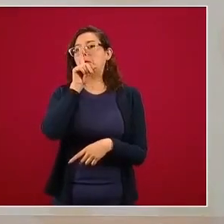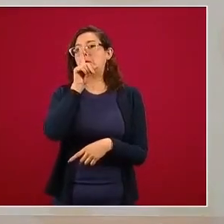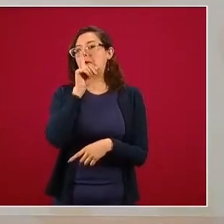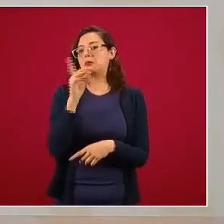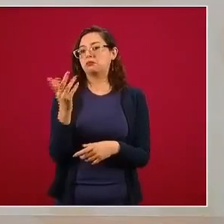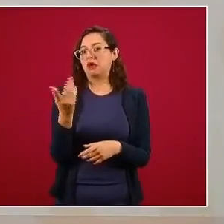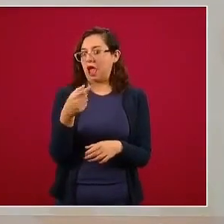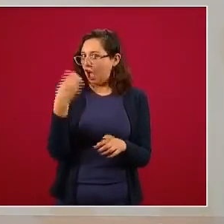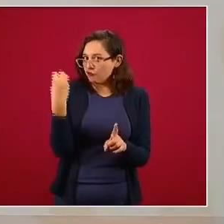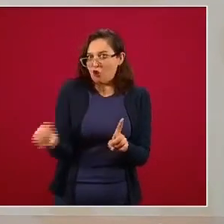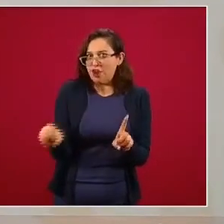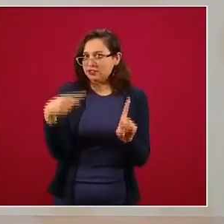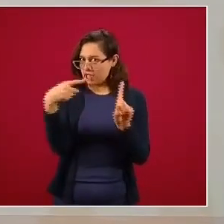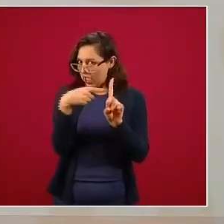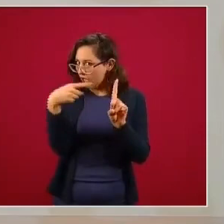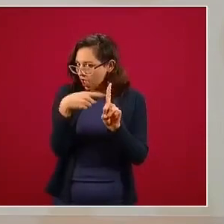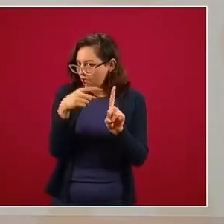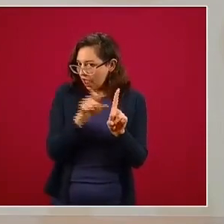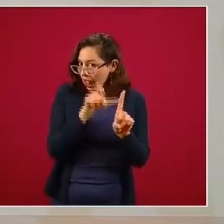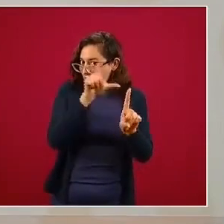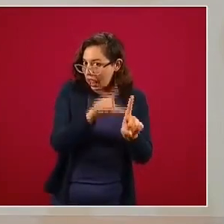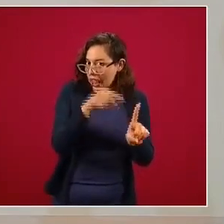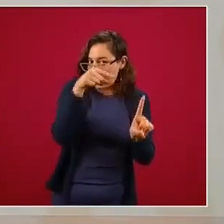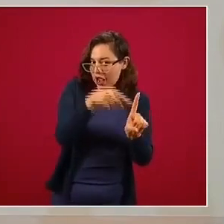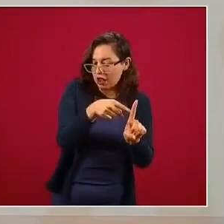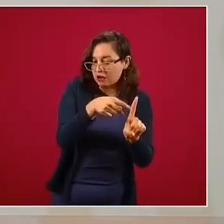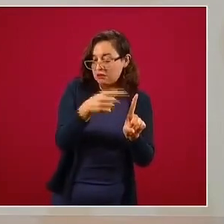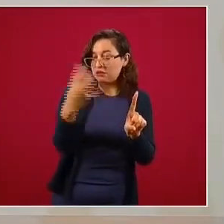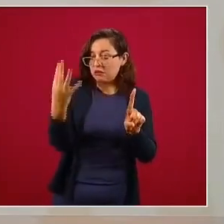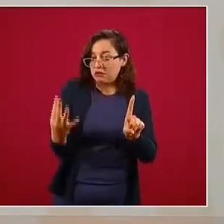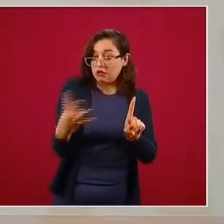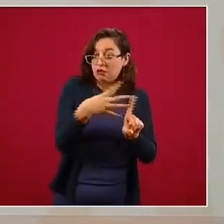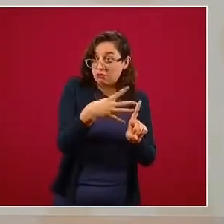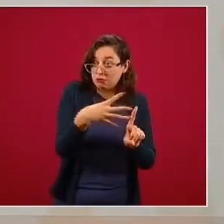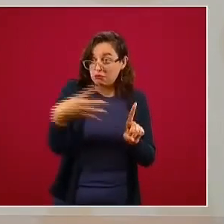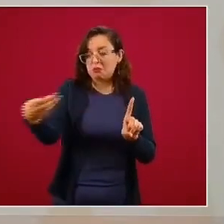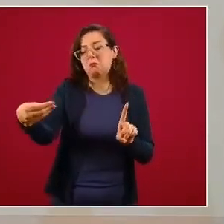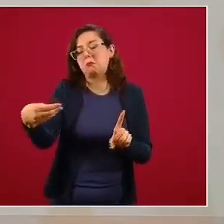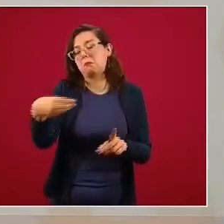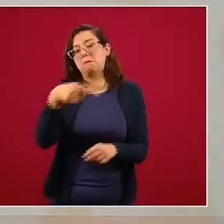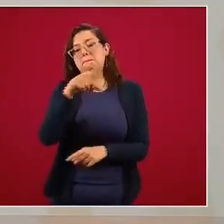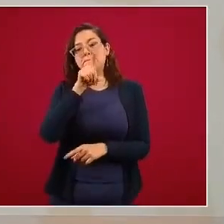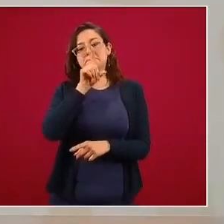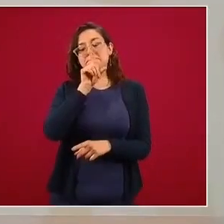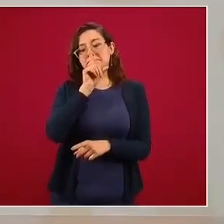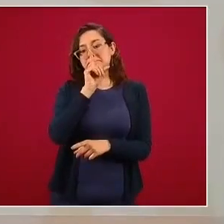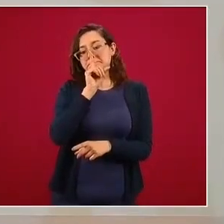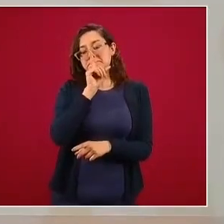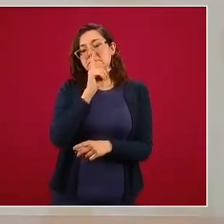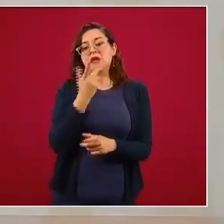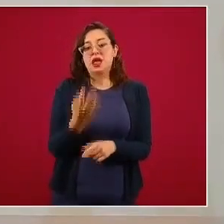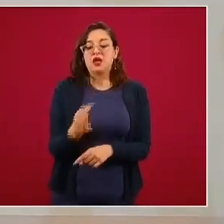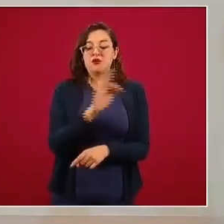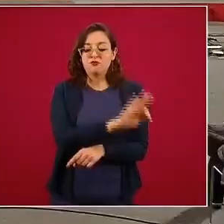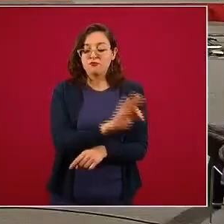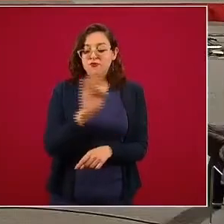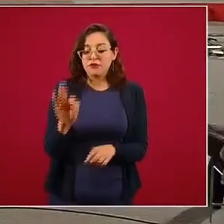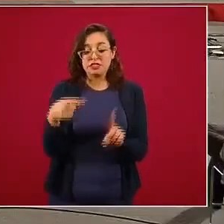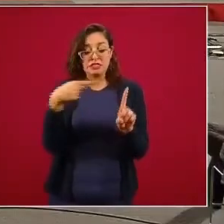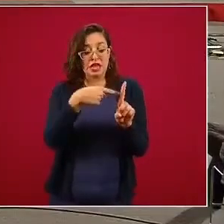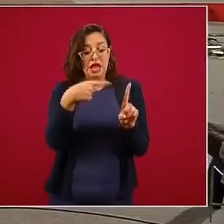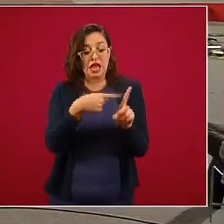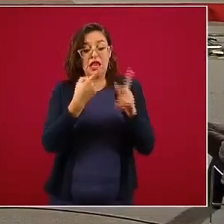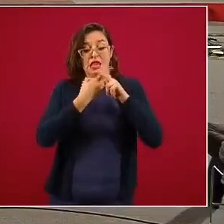No es necesariamente que el primer caso identificado haya contagiado a estas personas, porque por la fecha de inicio